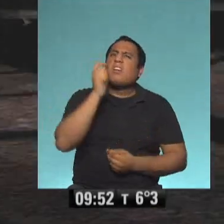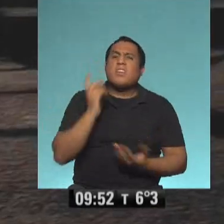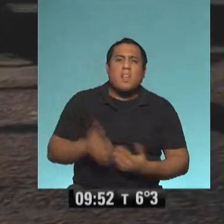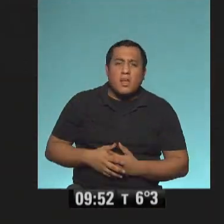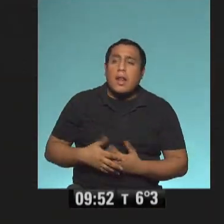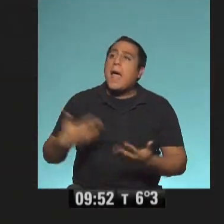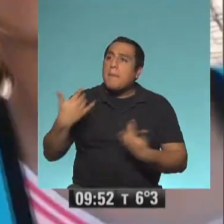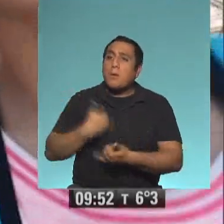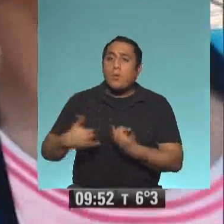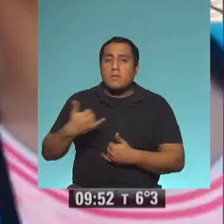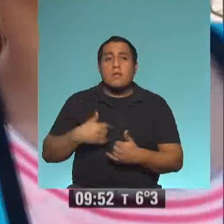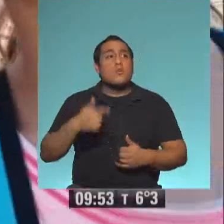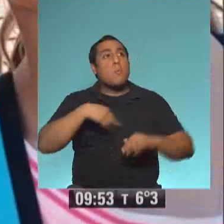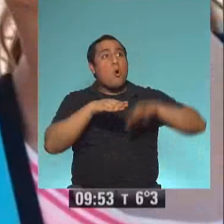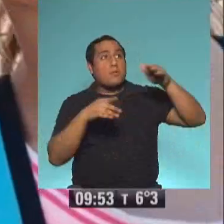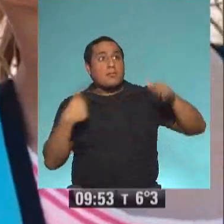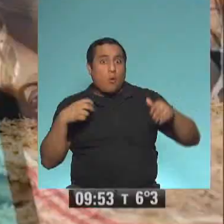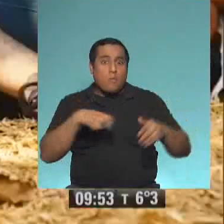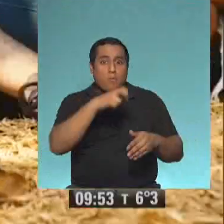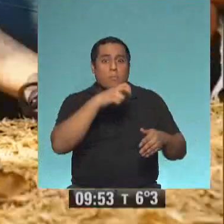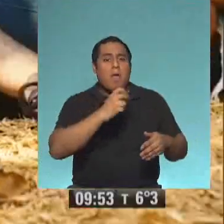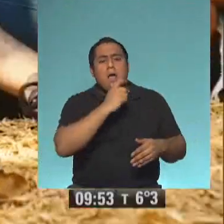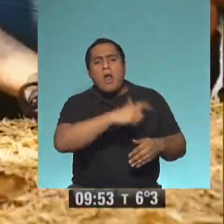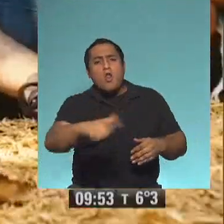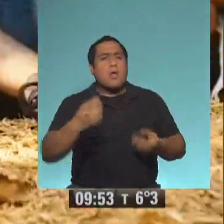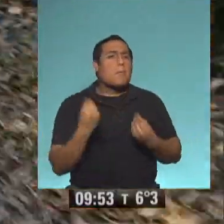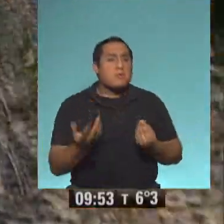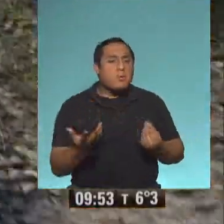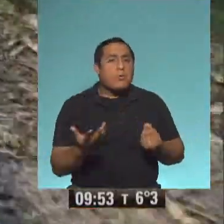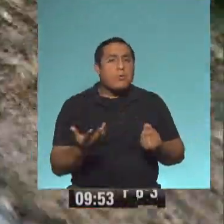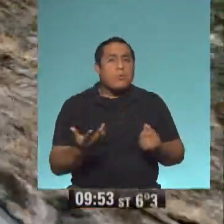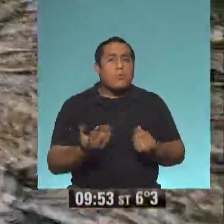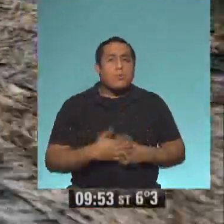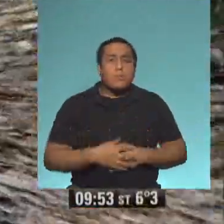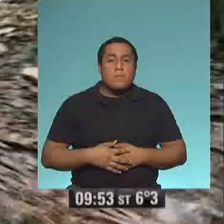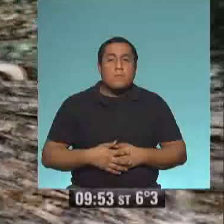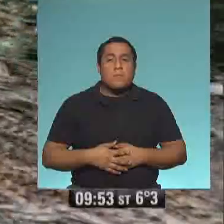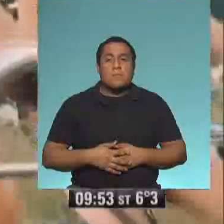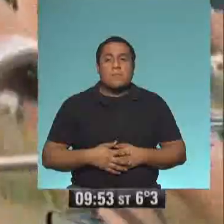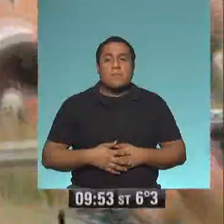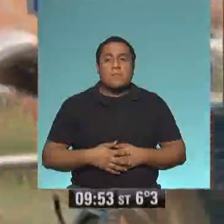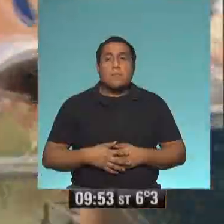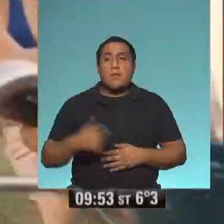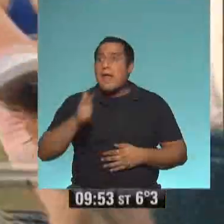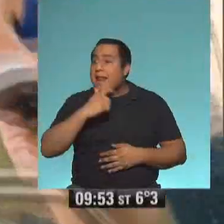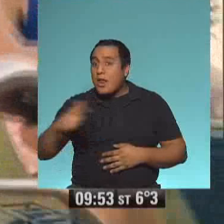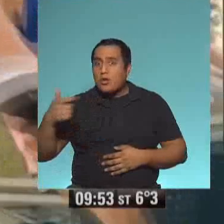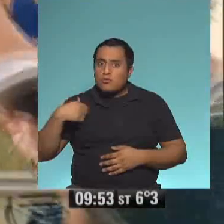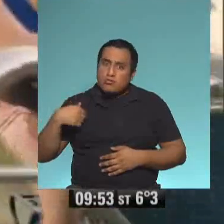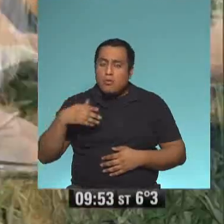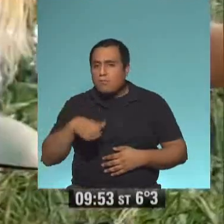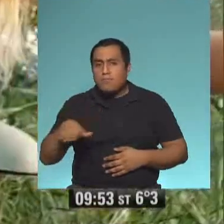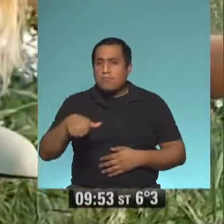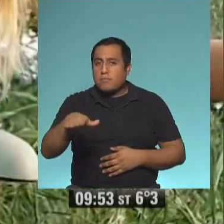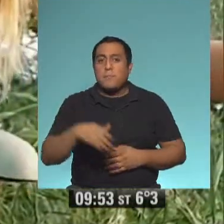lo cuente. Yo pasé por una montaña. ¿Quién pasó por el arroyo? ¿Quién? Que se lo invente. Yo pasé por un lago. ¿Quién pasó por algún